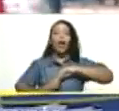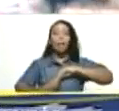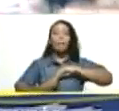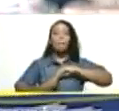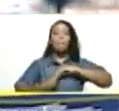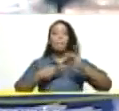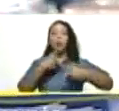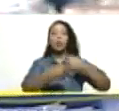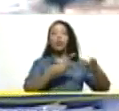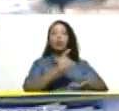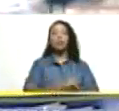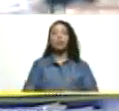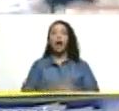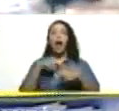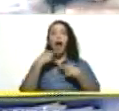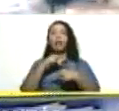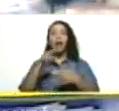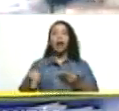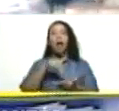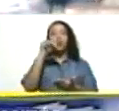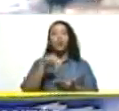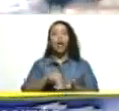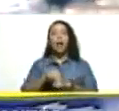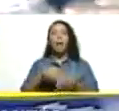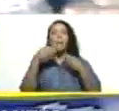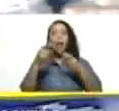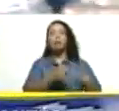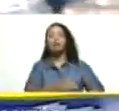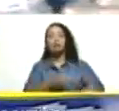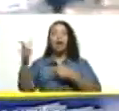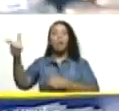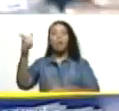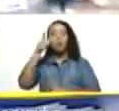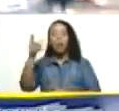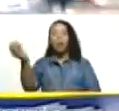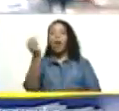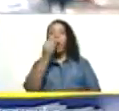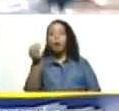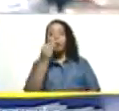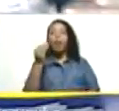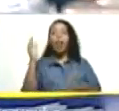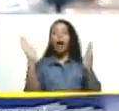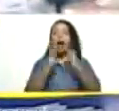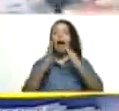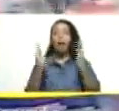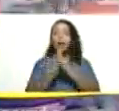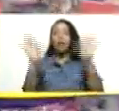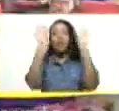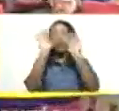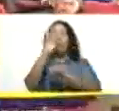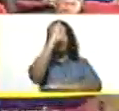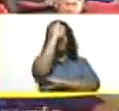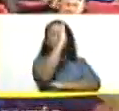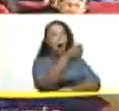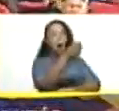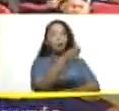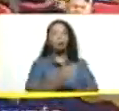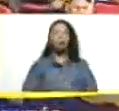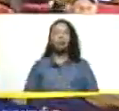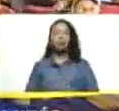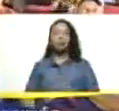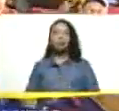abastecimiento y producción a nivel nacional para llevar la seguridad alimentaria a los hogares de manera directa.